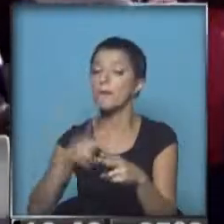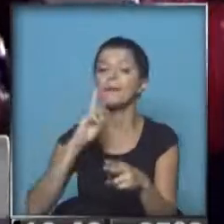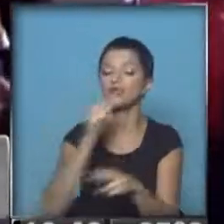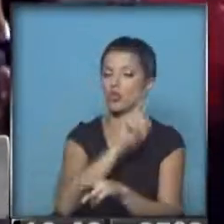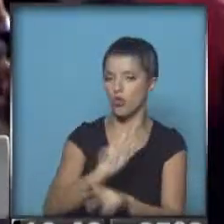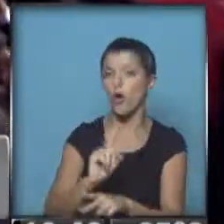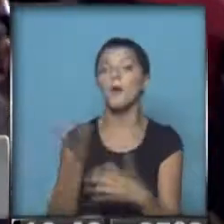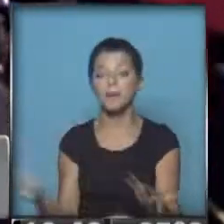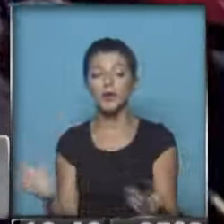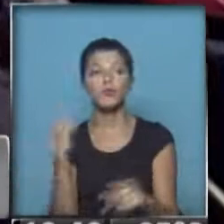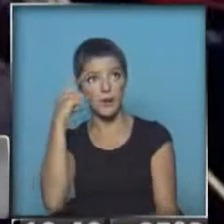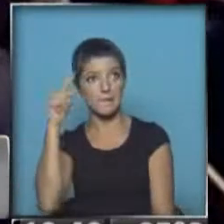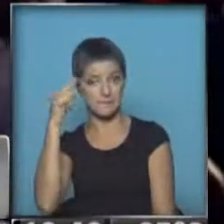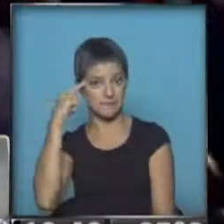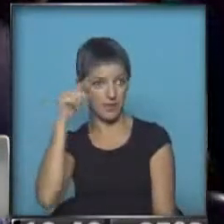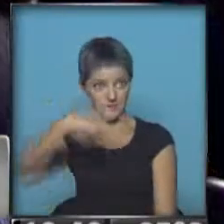pero